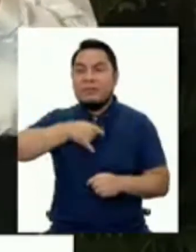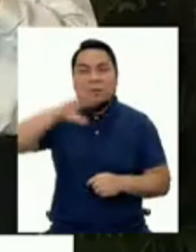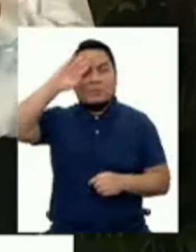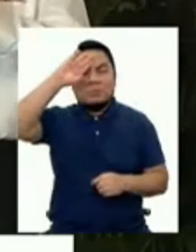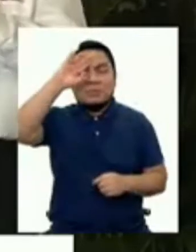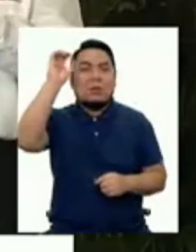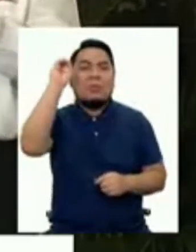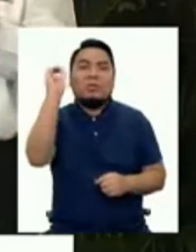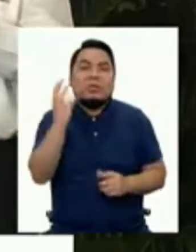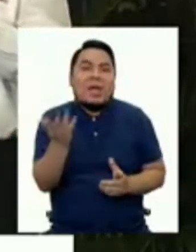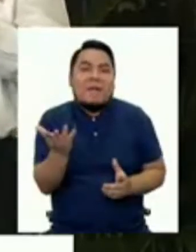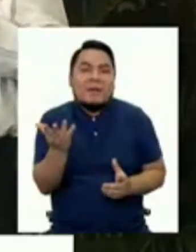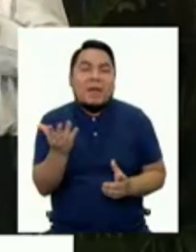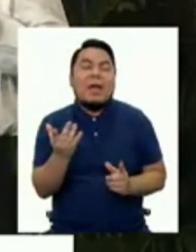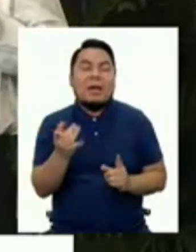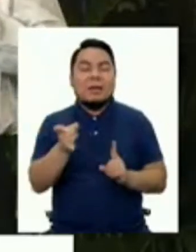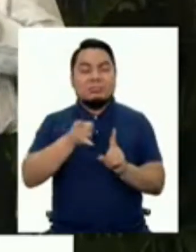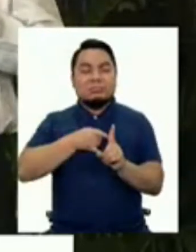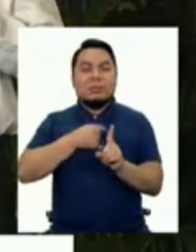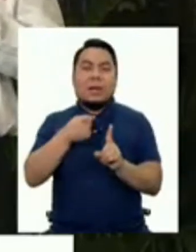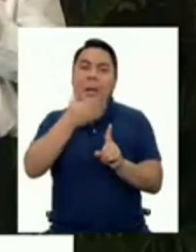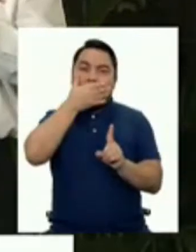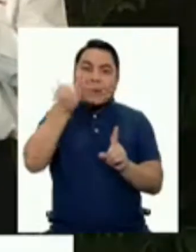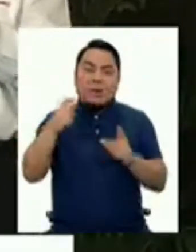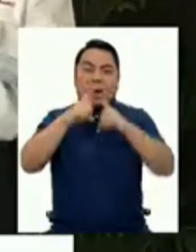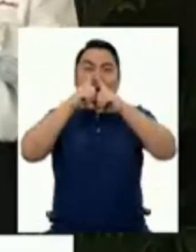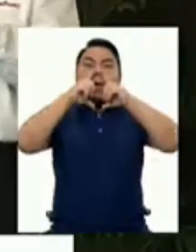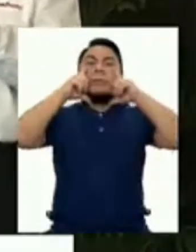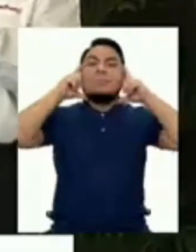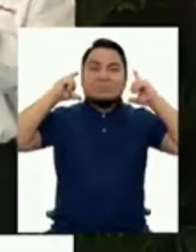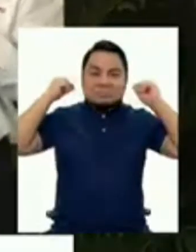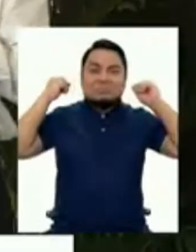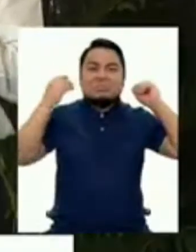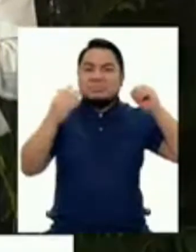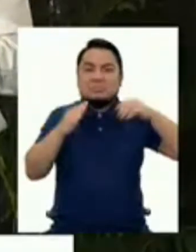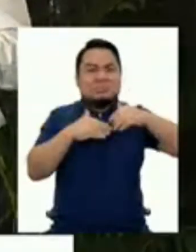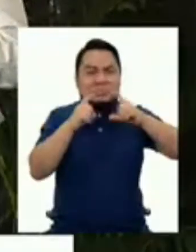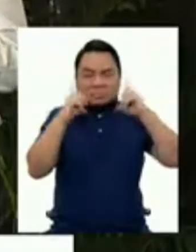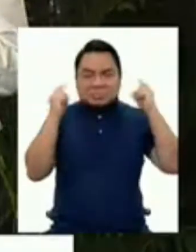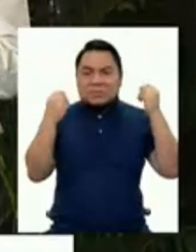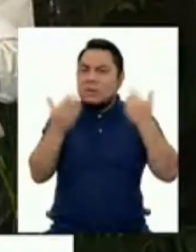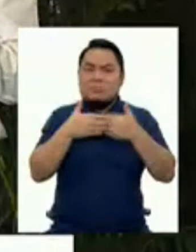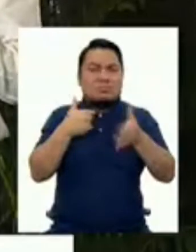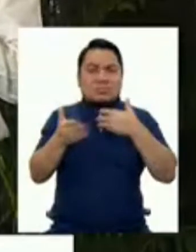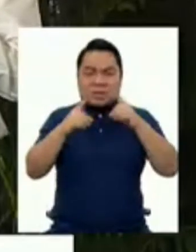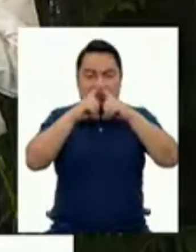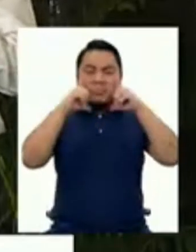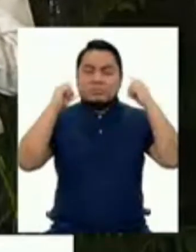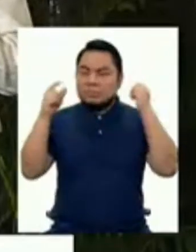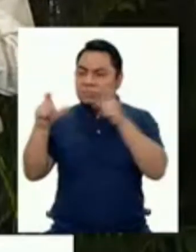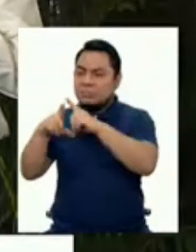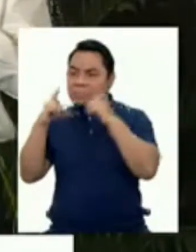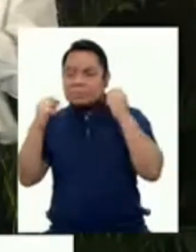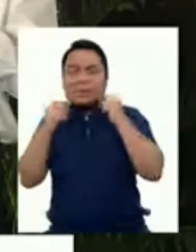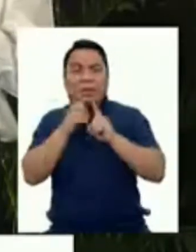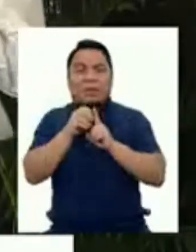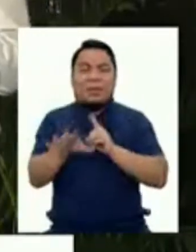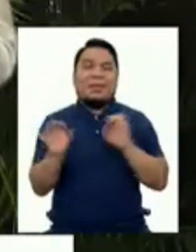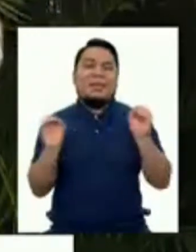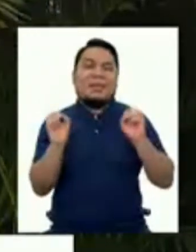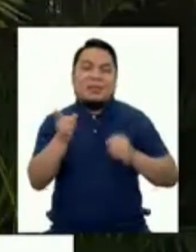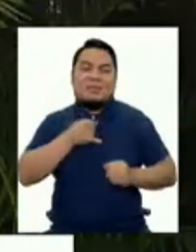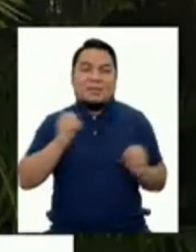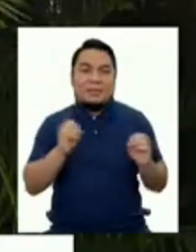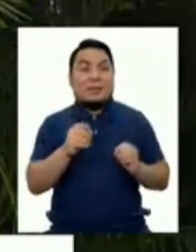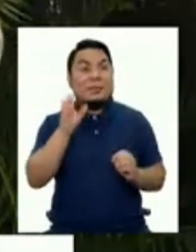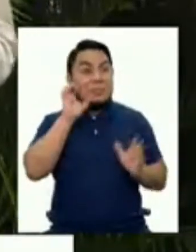estamos expulsando el virus si es que no estamos con la mascarilla. Miren la diferencia. Si sale